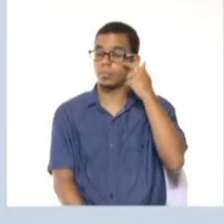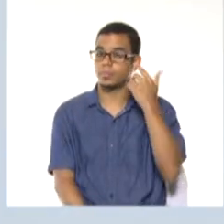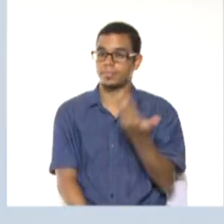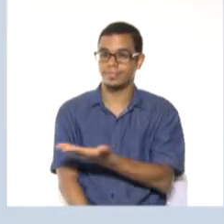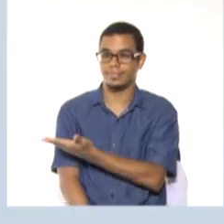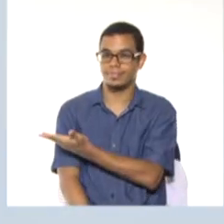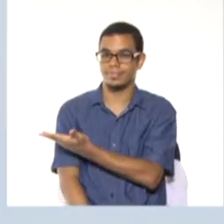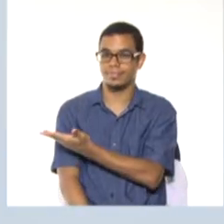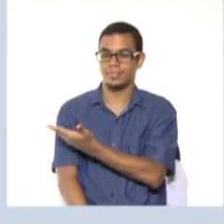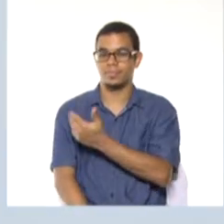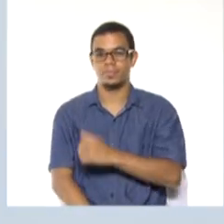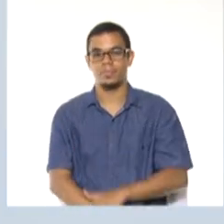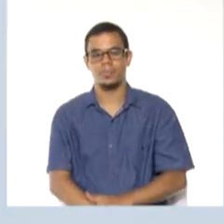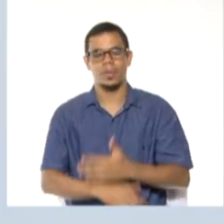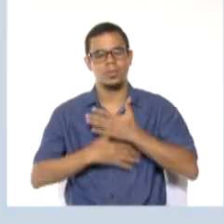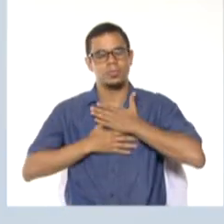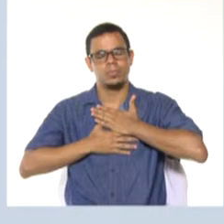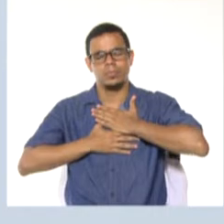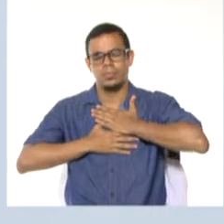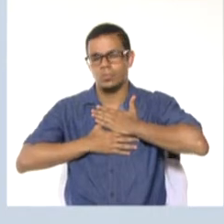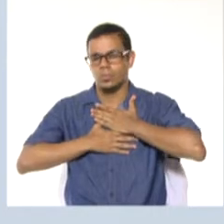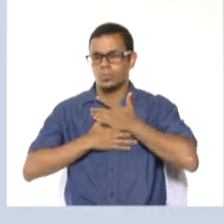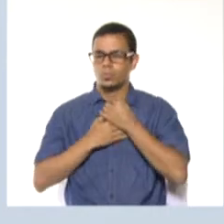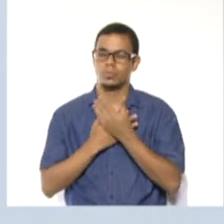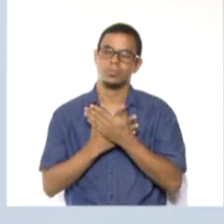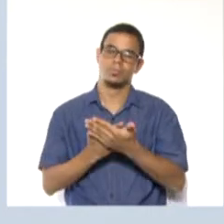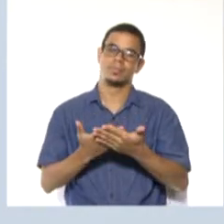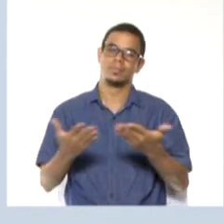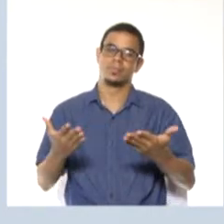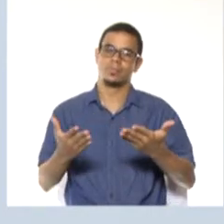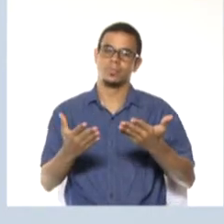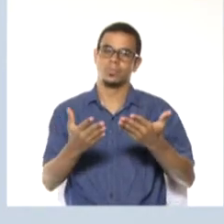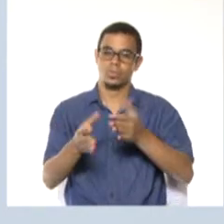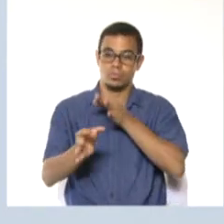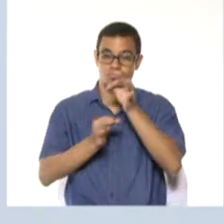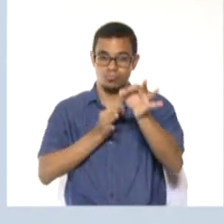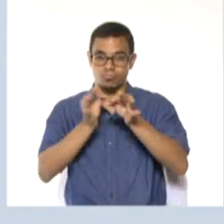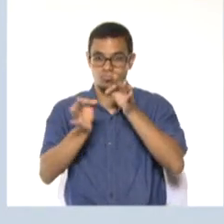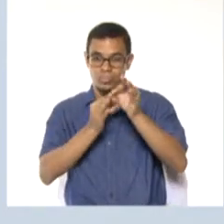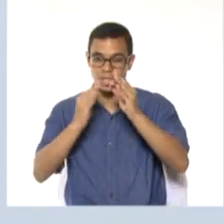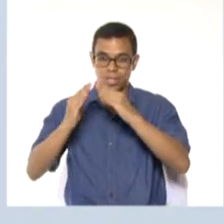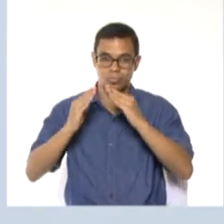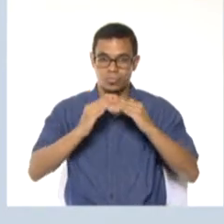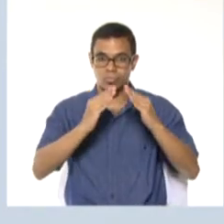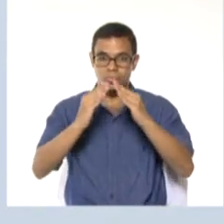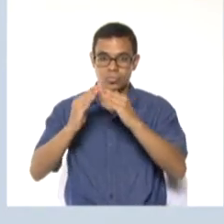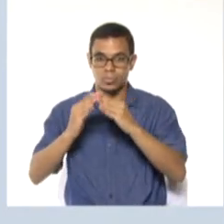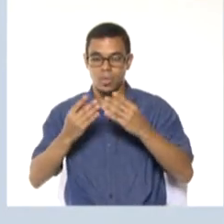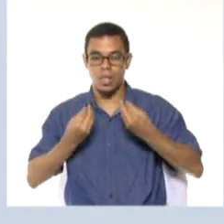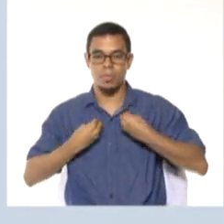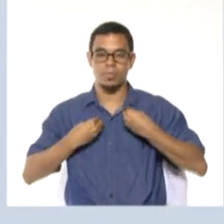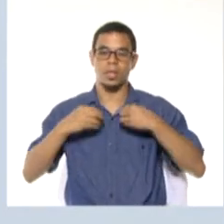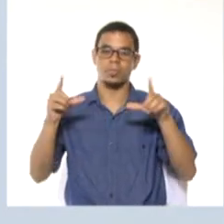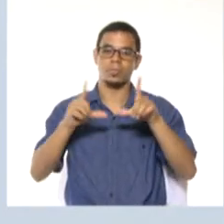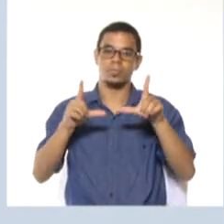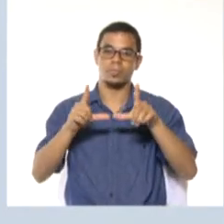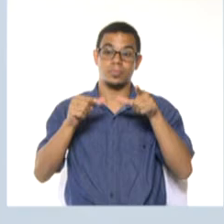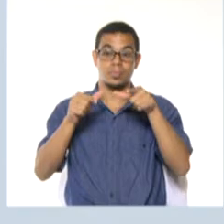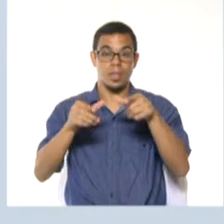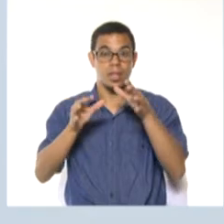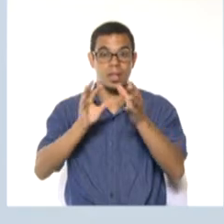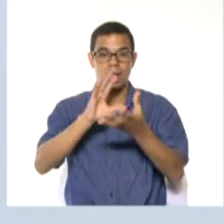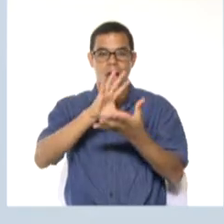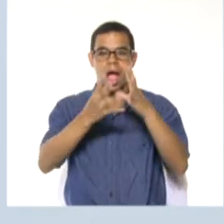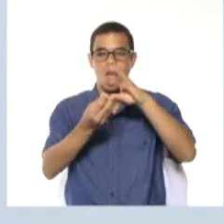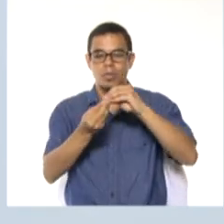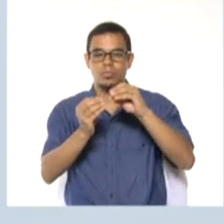profesora Lilian Salazar y es para mí todo un placer y privilegio llegar a los hogares venezolanos a través de la señal de Vive TV,